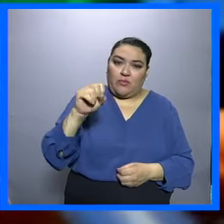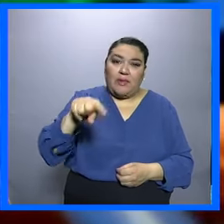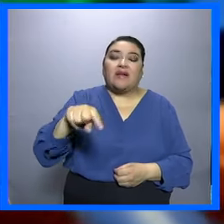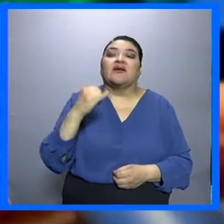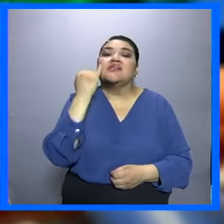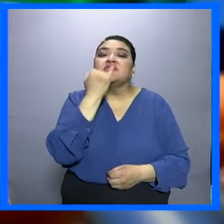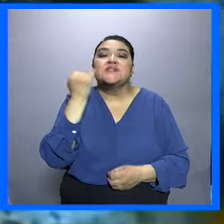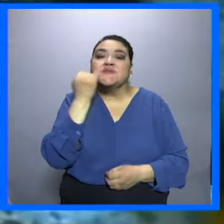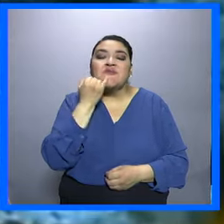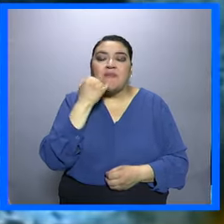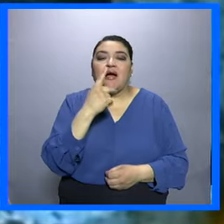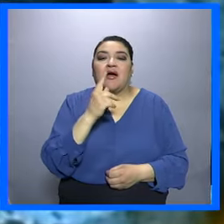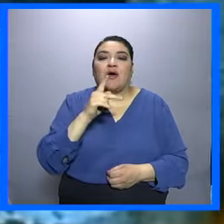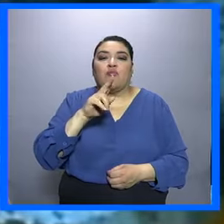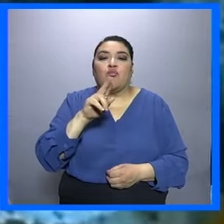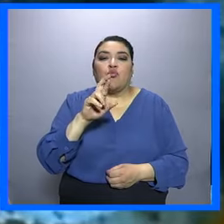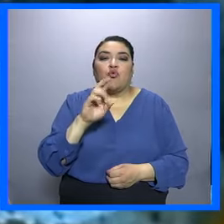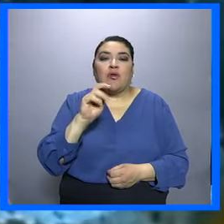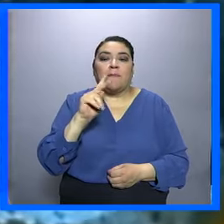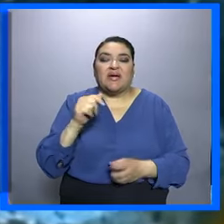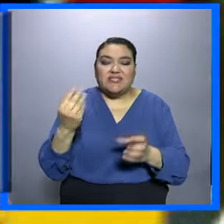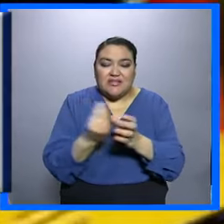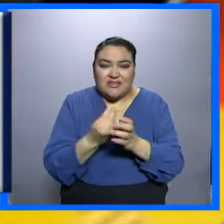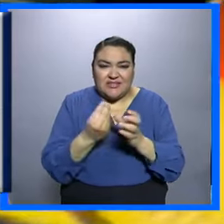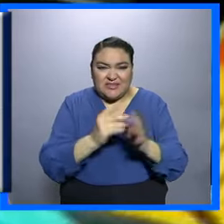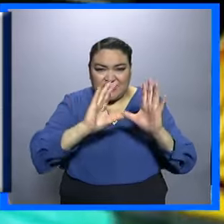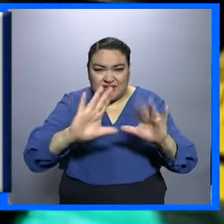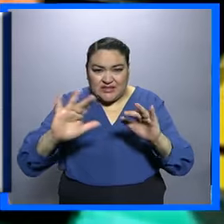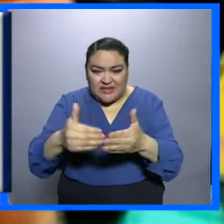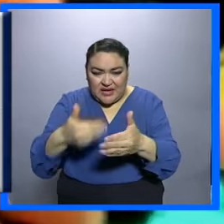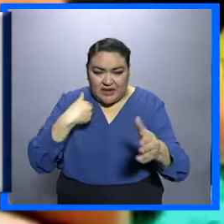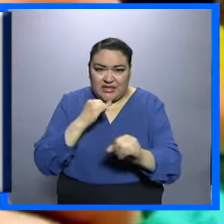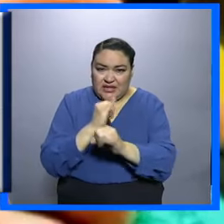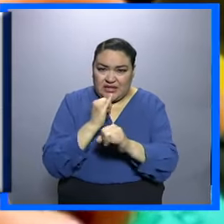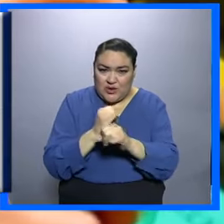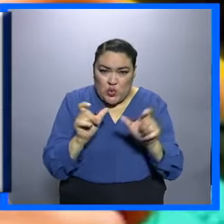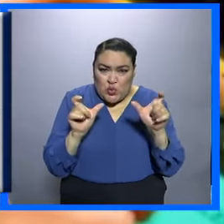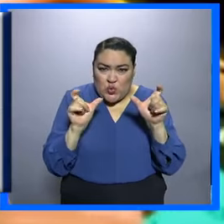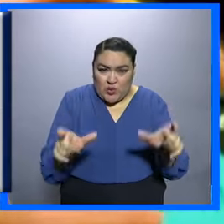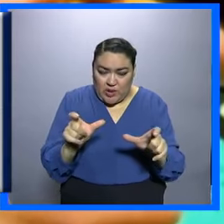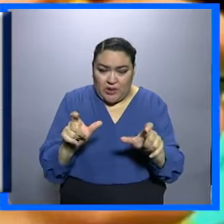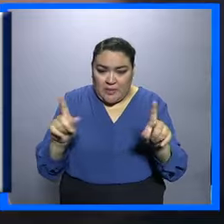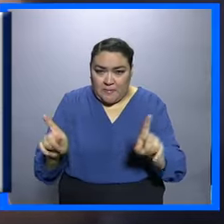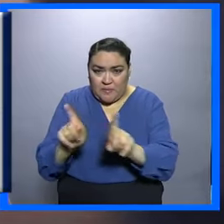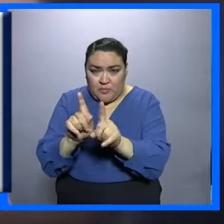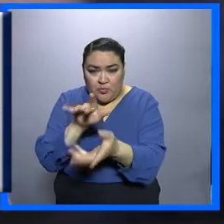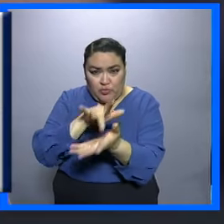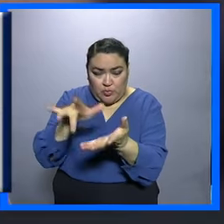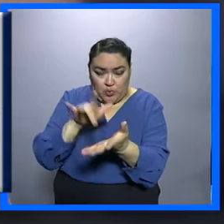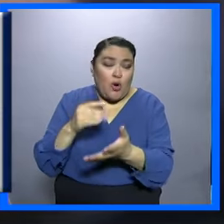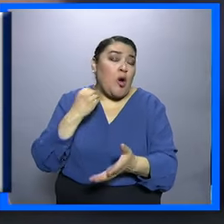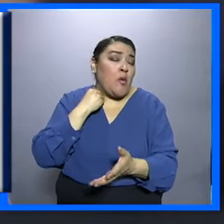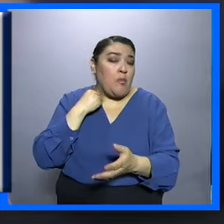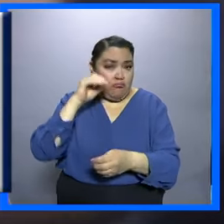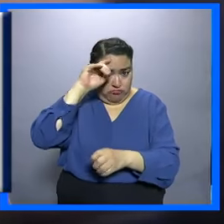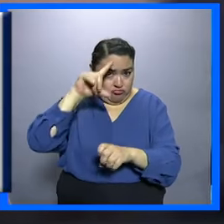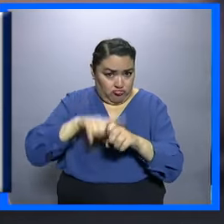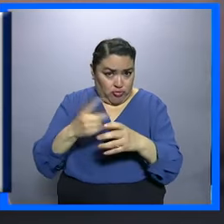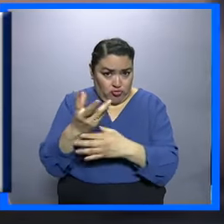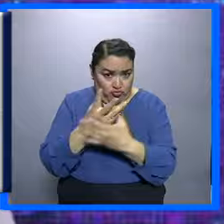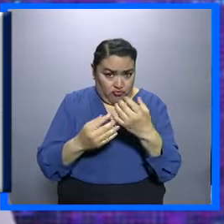del estado, a través de capacitación en prevención, ciberseguridad, acompañamiento legal con perspectiva intercultural